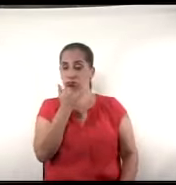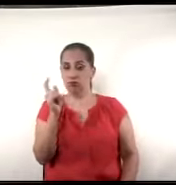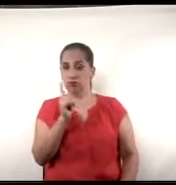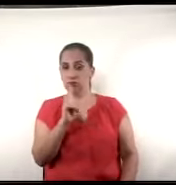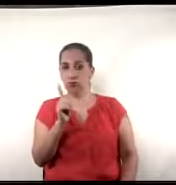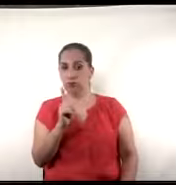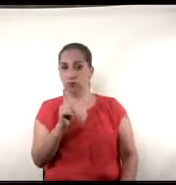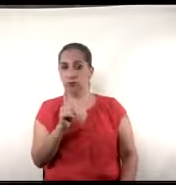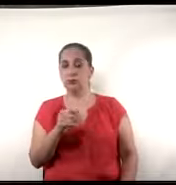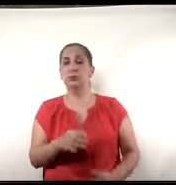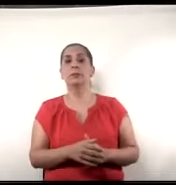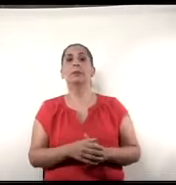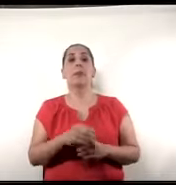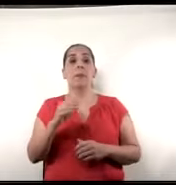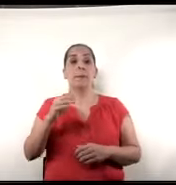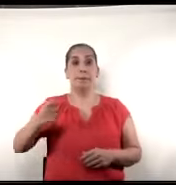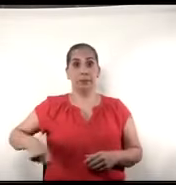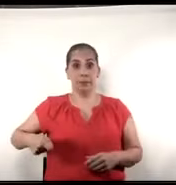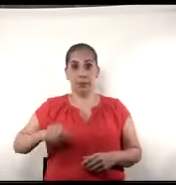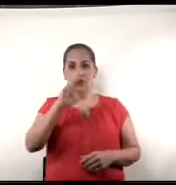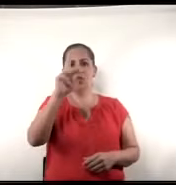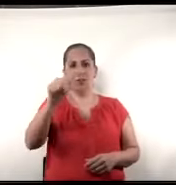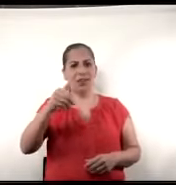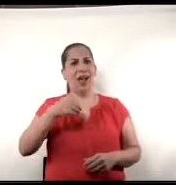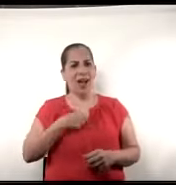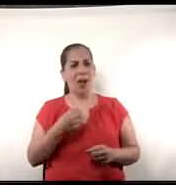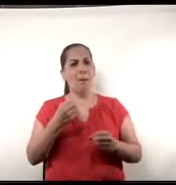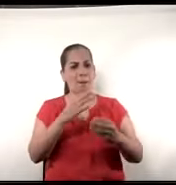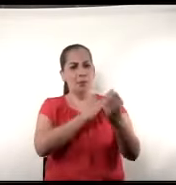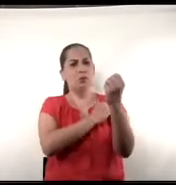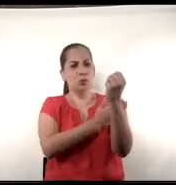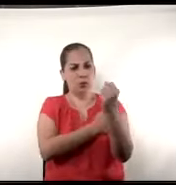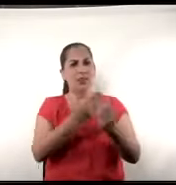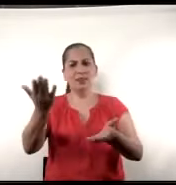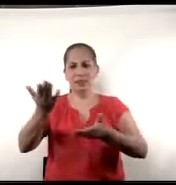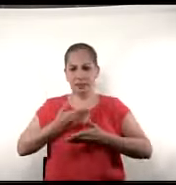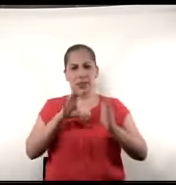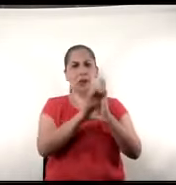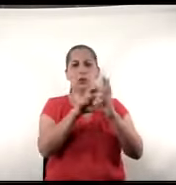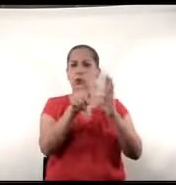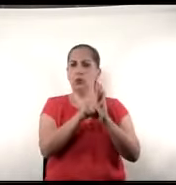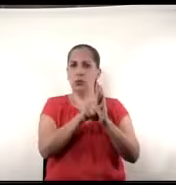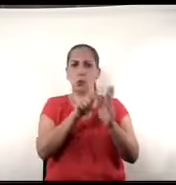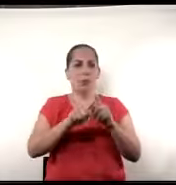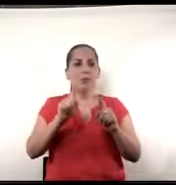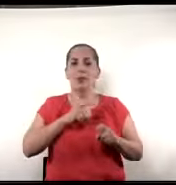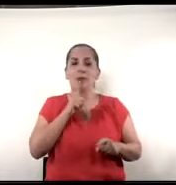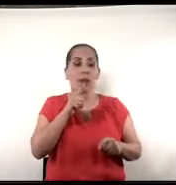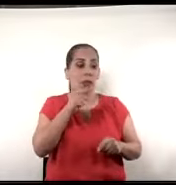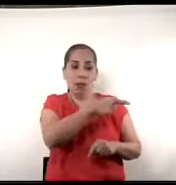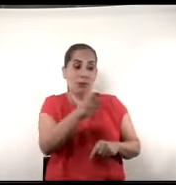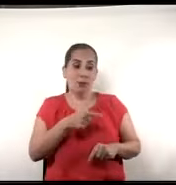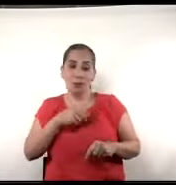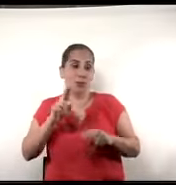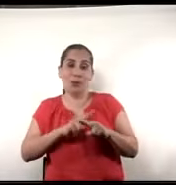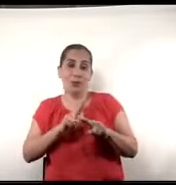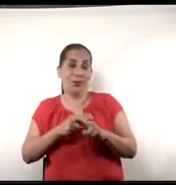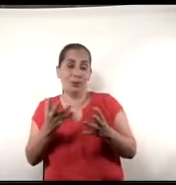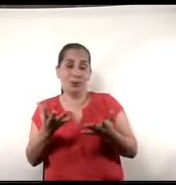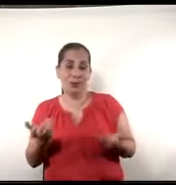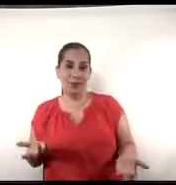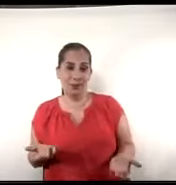presidente de la República tiene muchos poderes que le otorga la Constitución. Lo que pasa es que no los han querido utilizar, por